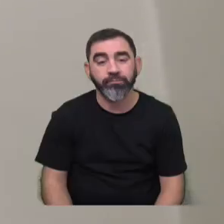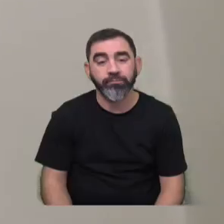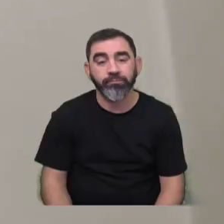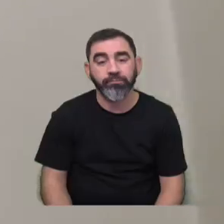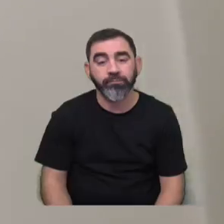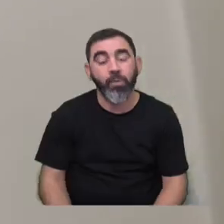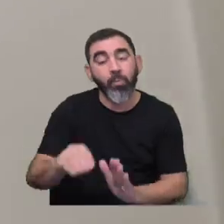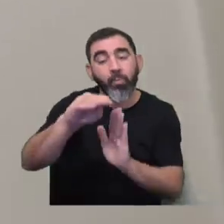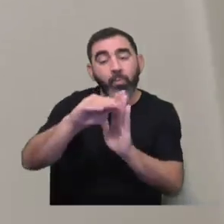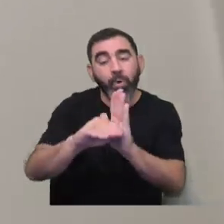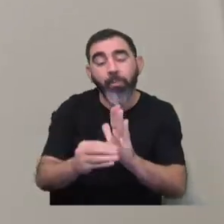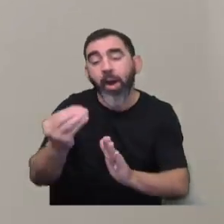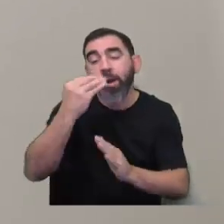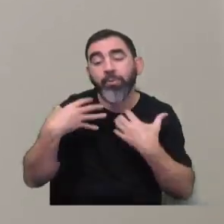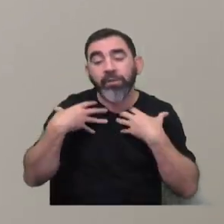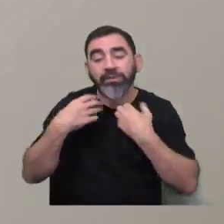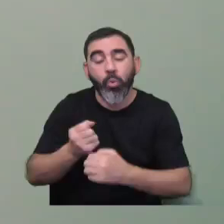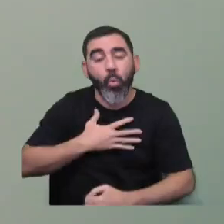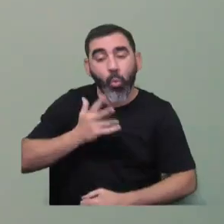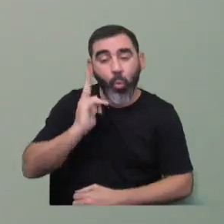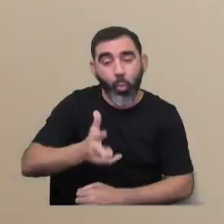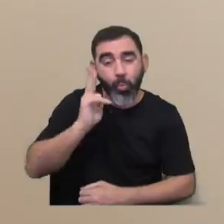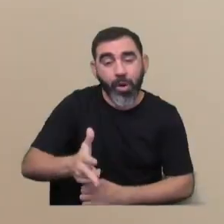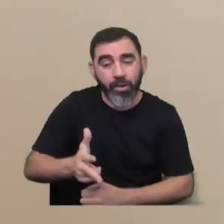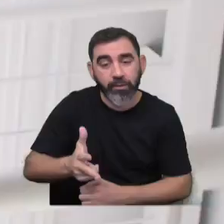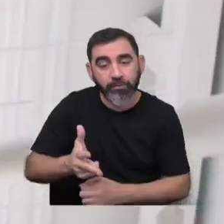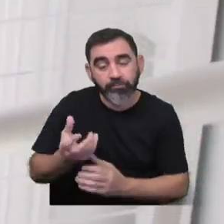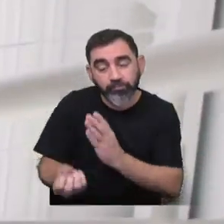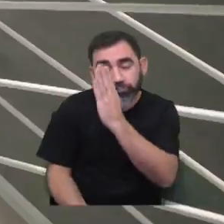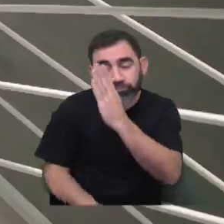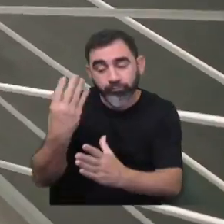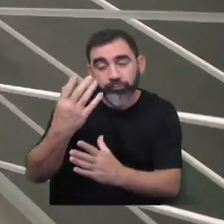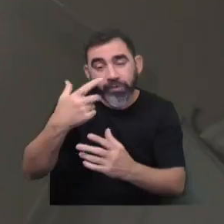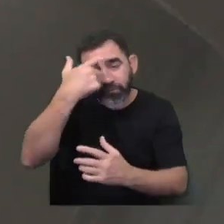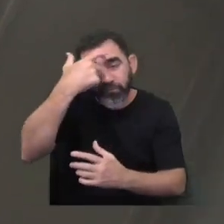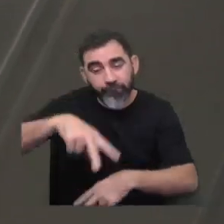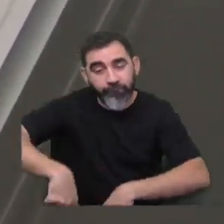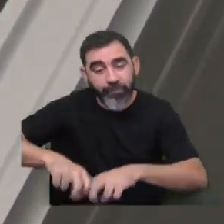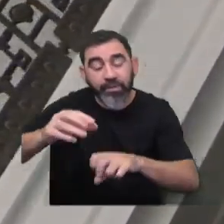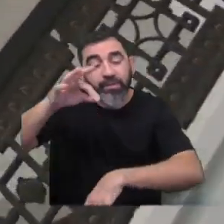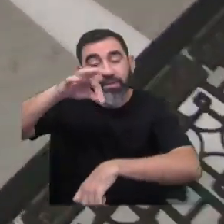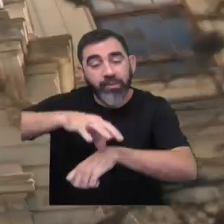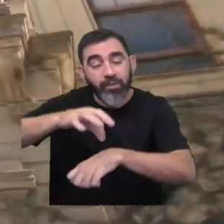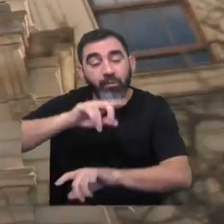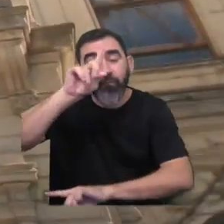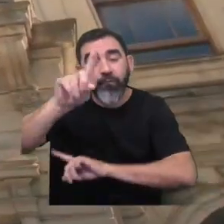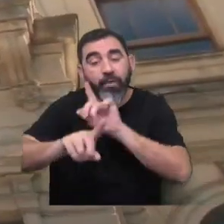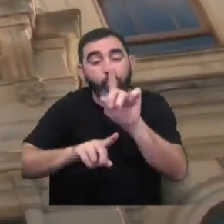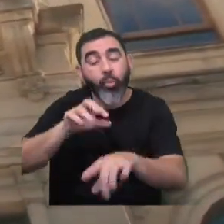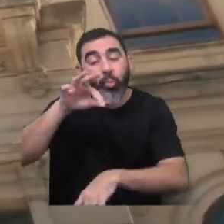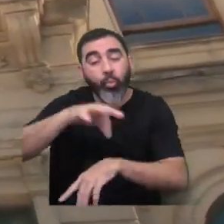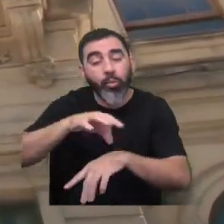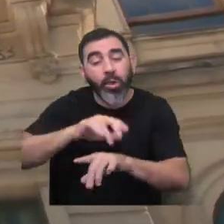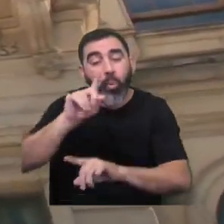El programa en Alimentos y Salud Humana, que surge en el corazón del Centro de Investigaciones Biomédicas de la Facultad de Medicina de